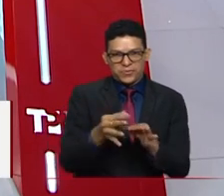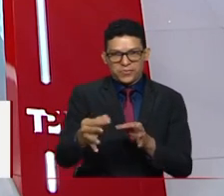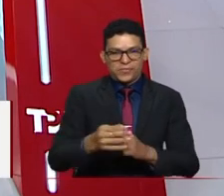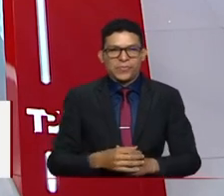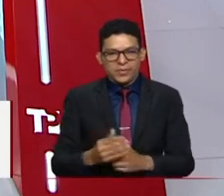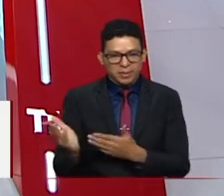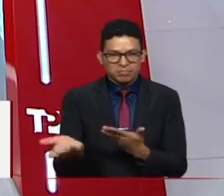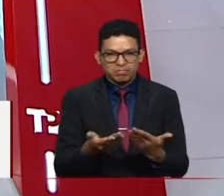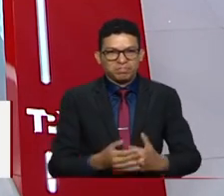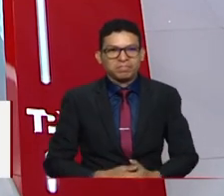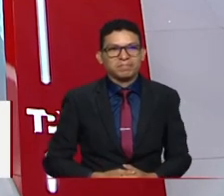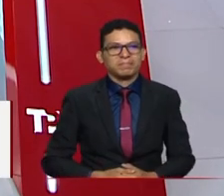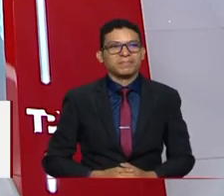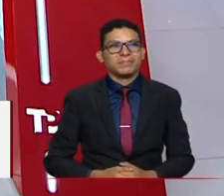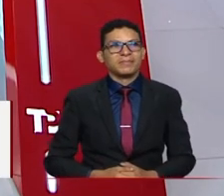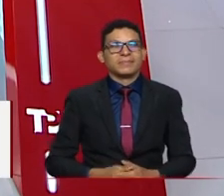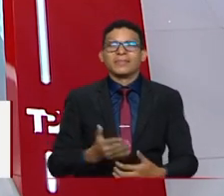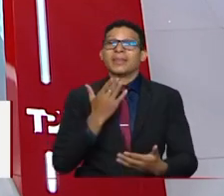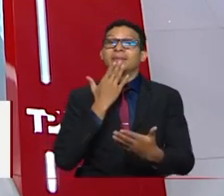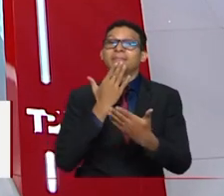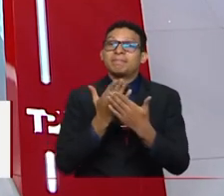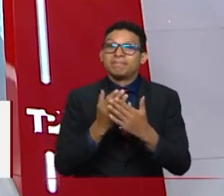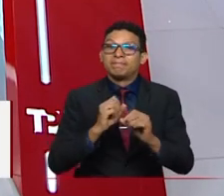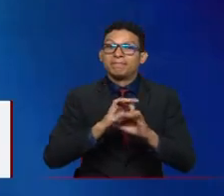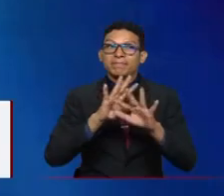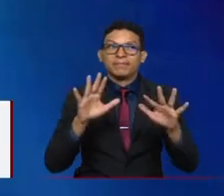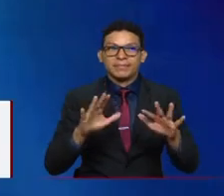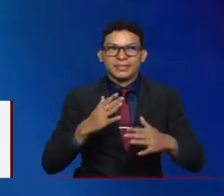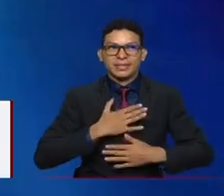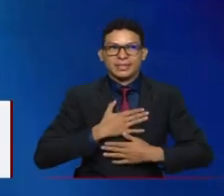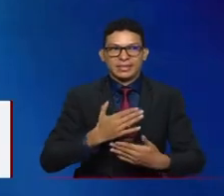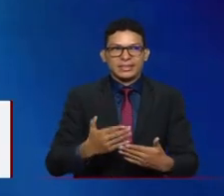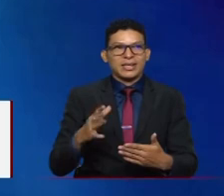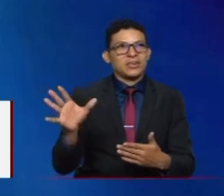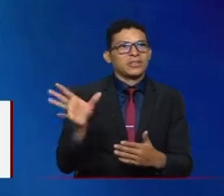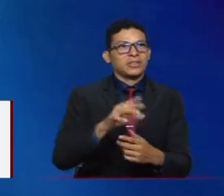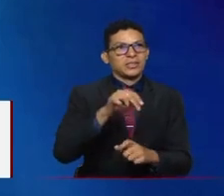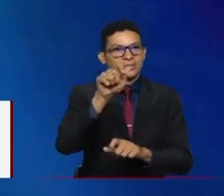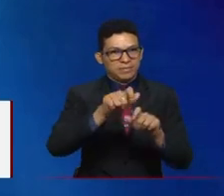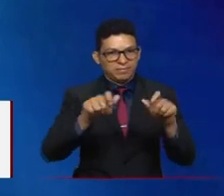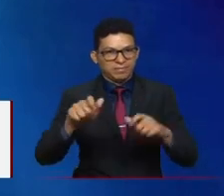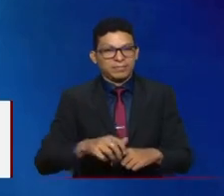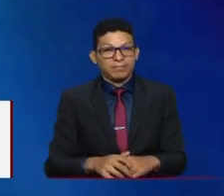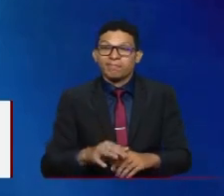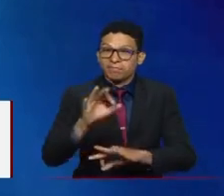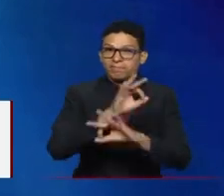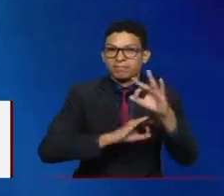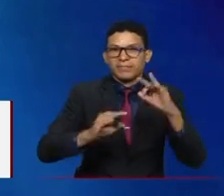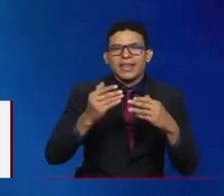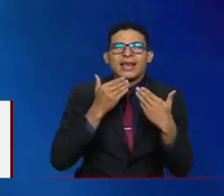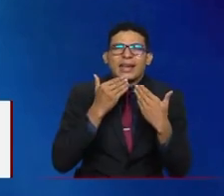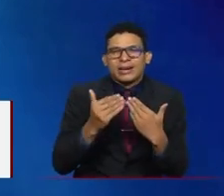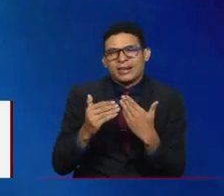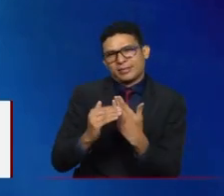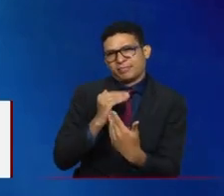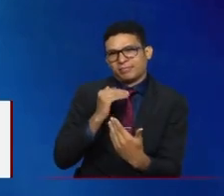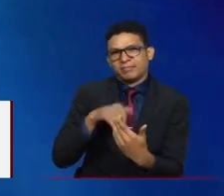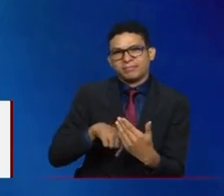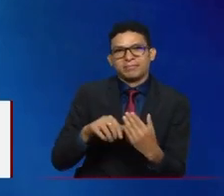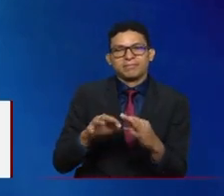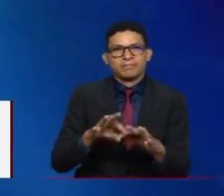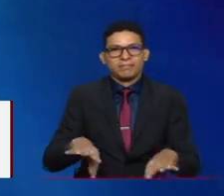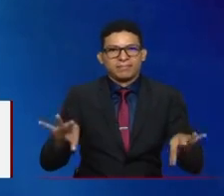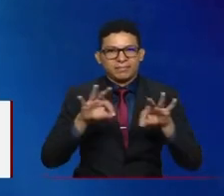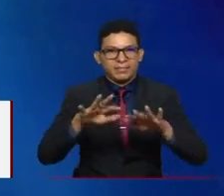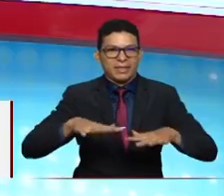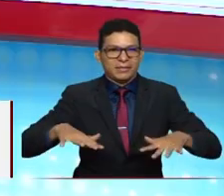telepacífico noticias muy buenos días Un saludo para todos los televidentes y a telepacífico muchas gracias por este importante